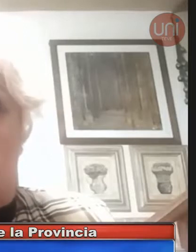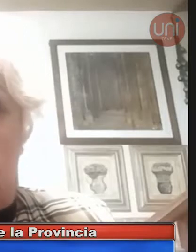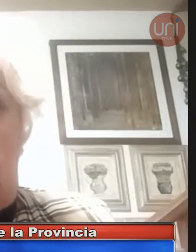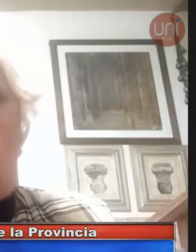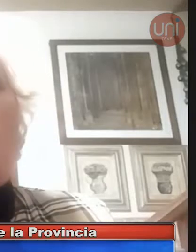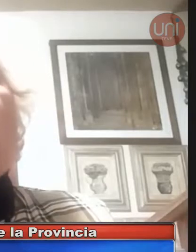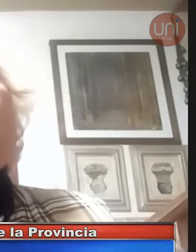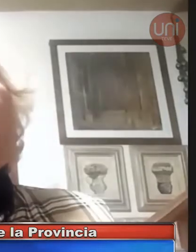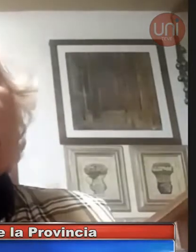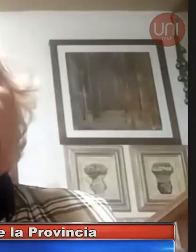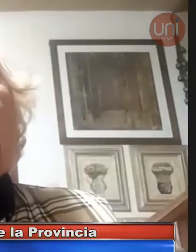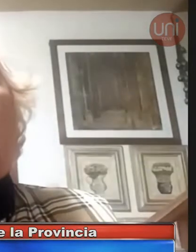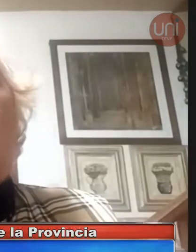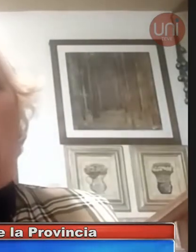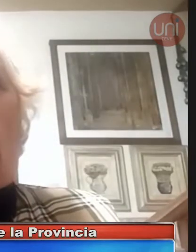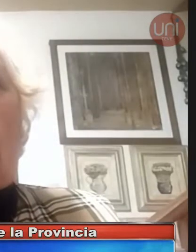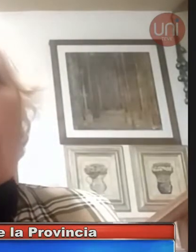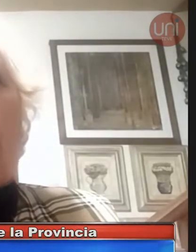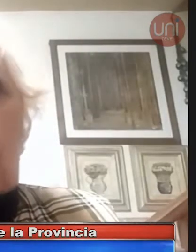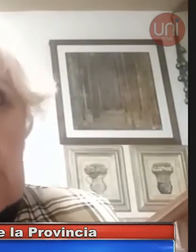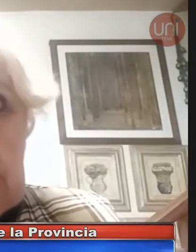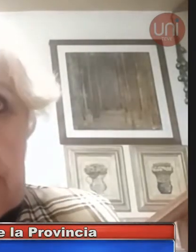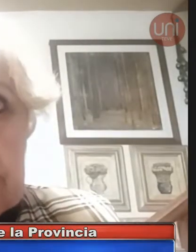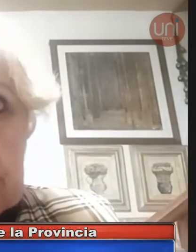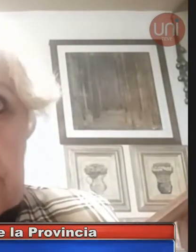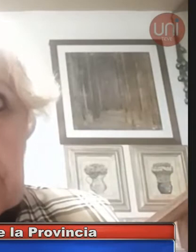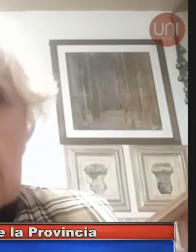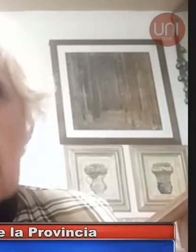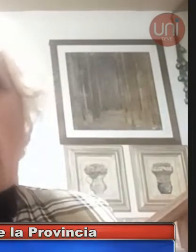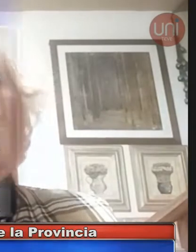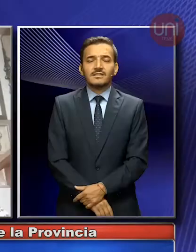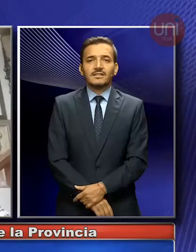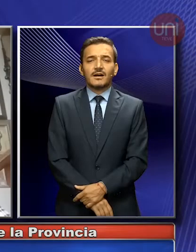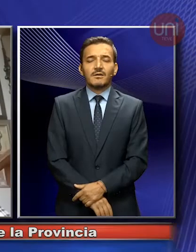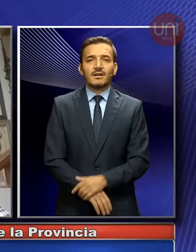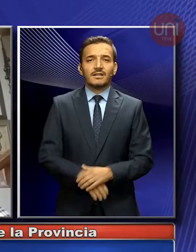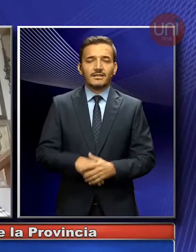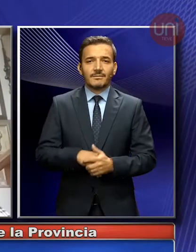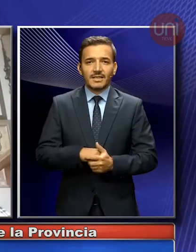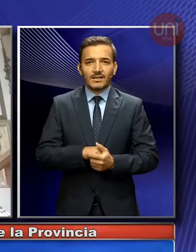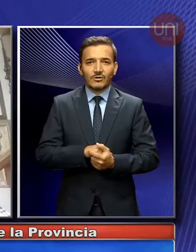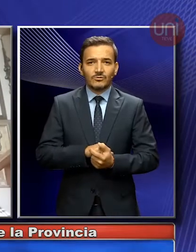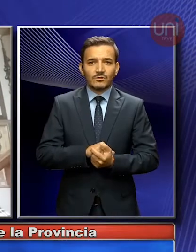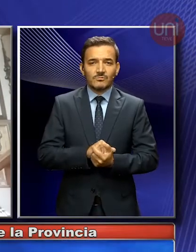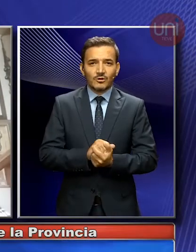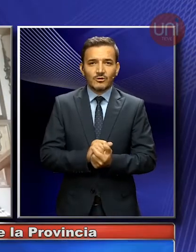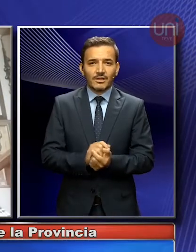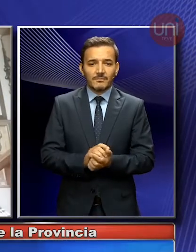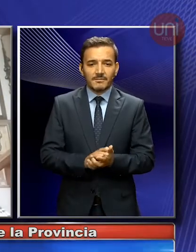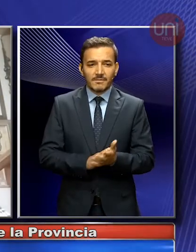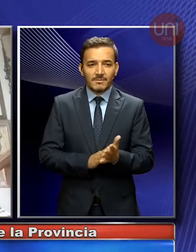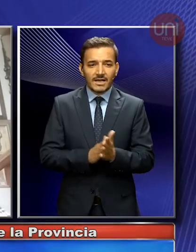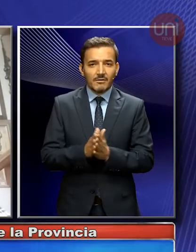cuidado esa aireación cruzada. Hablaba, ¿sí? Delia, hablaba esta mañana con un neumonólogo que